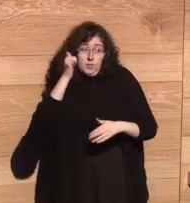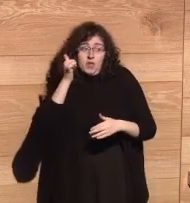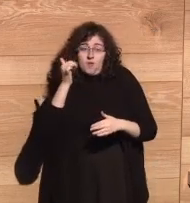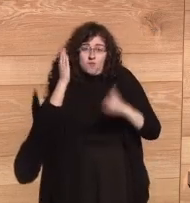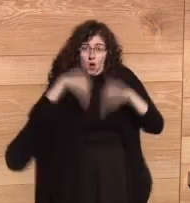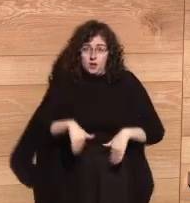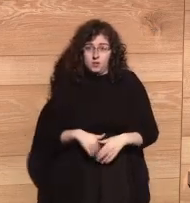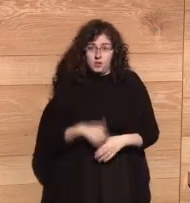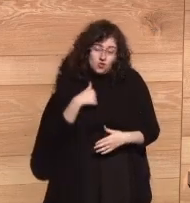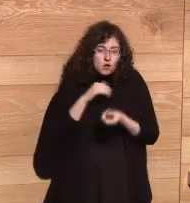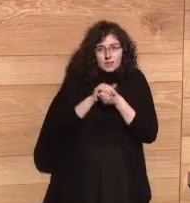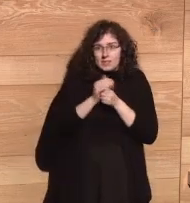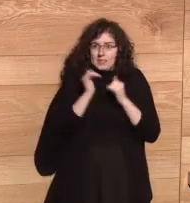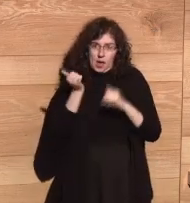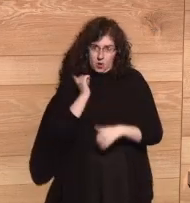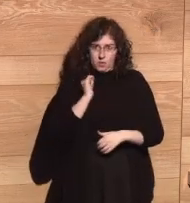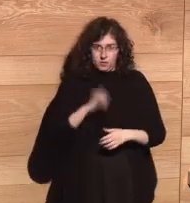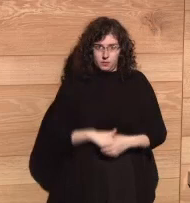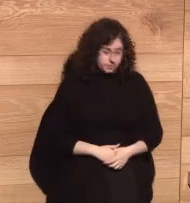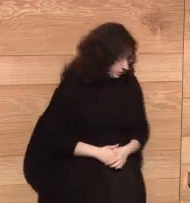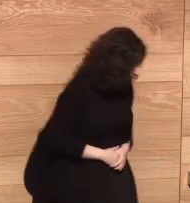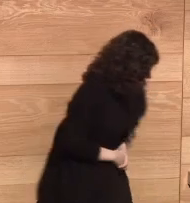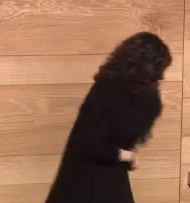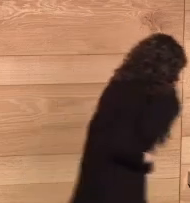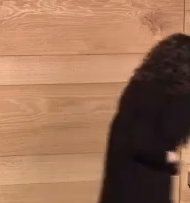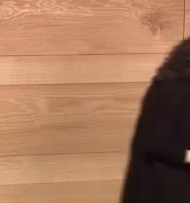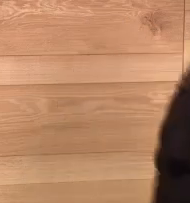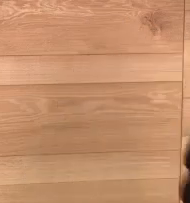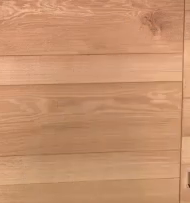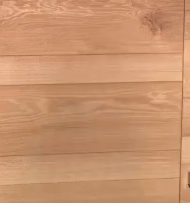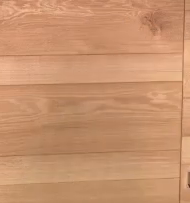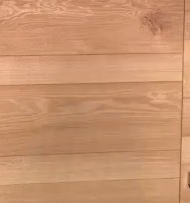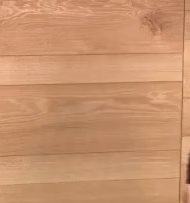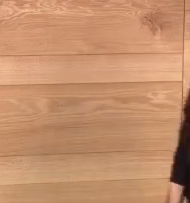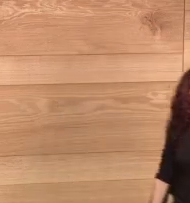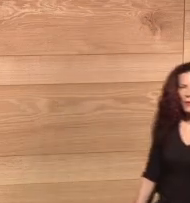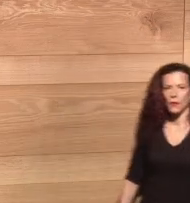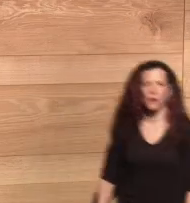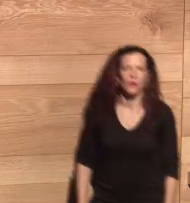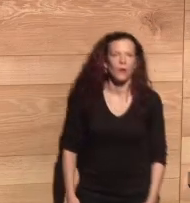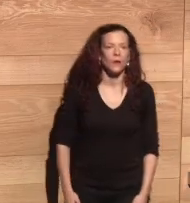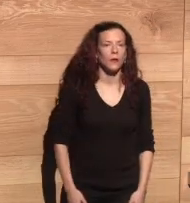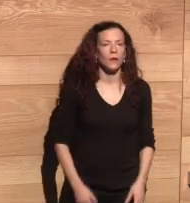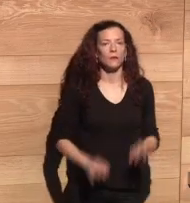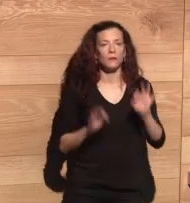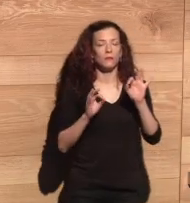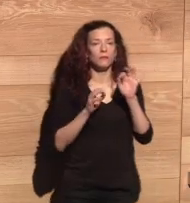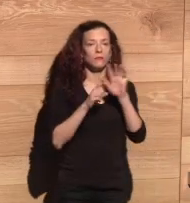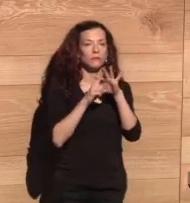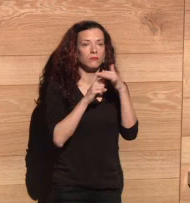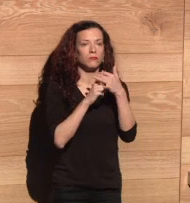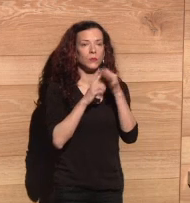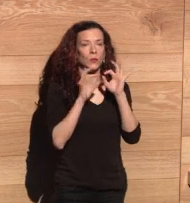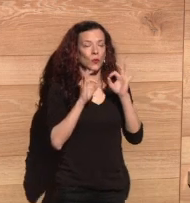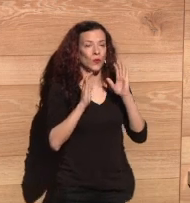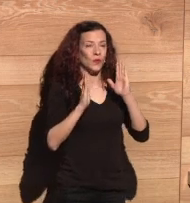manos. Y nada, esta situación pues nada, es una cobertura en el momento que ocurrió